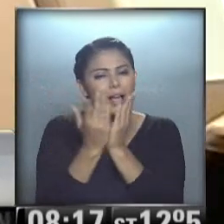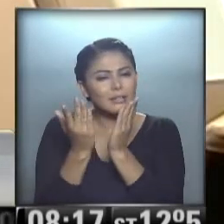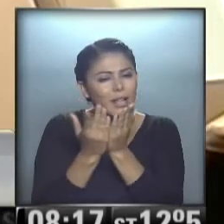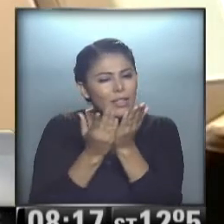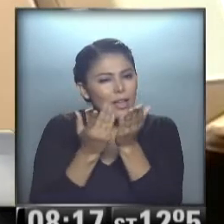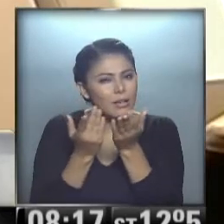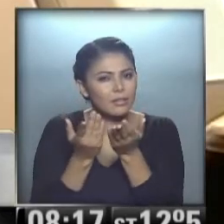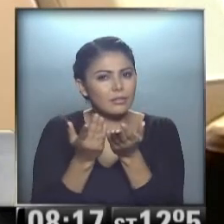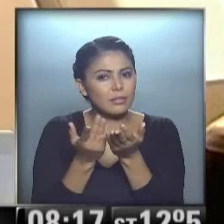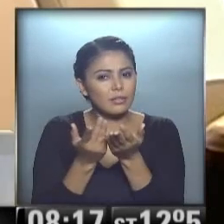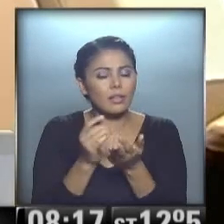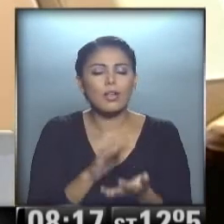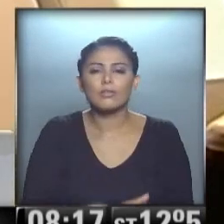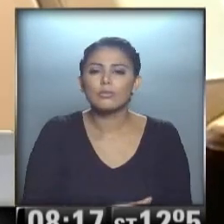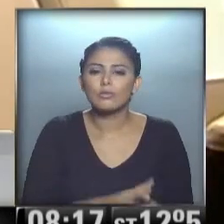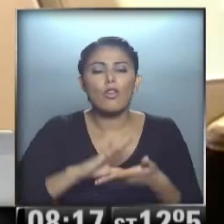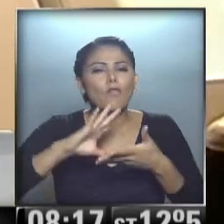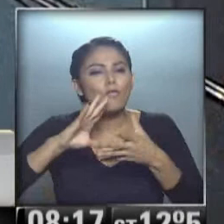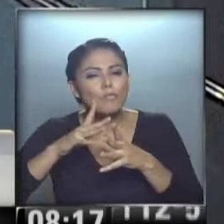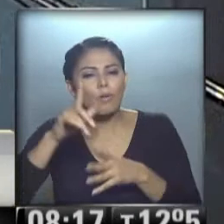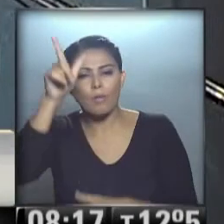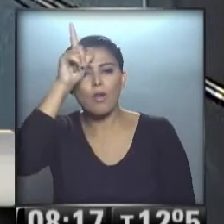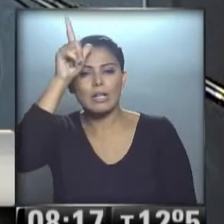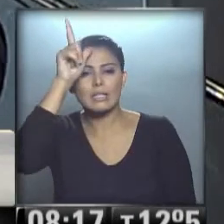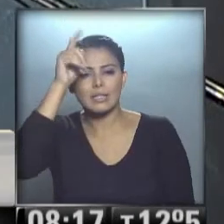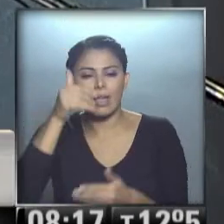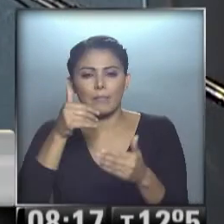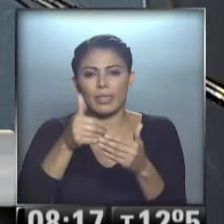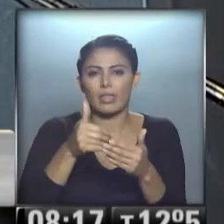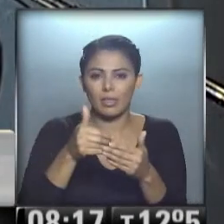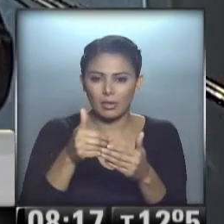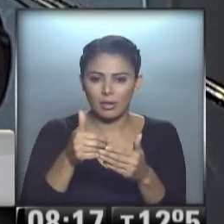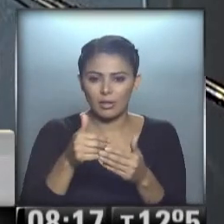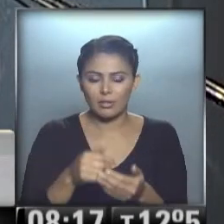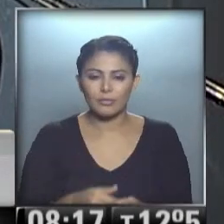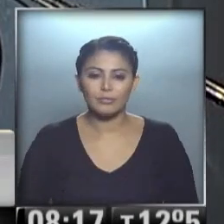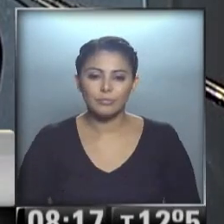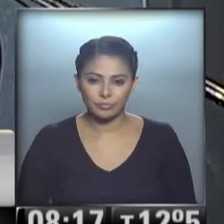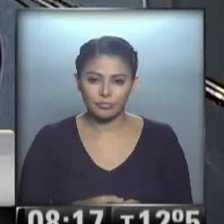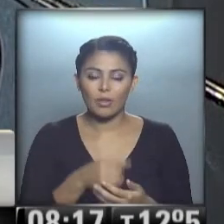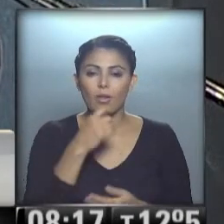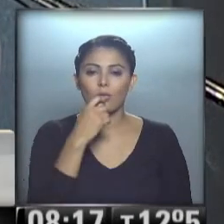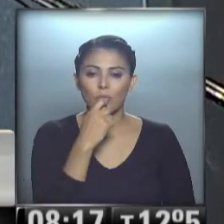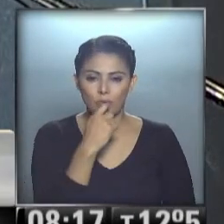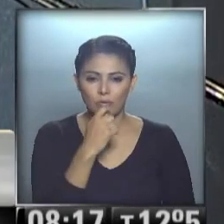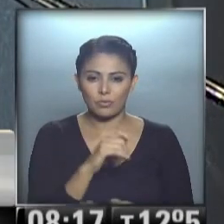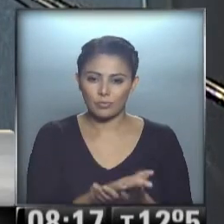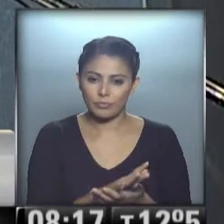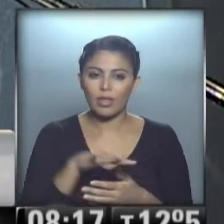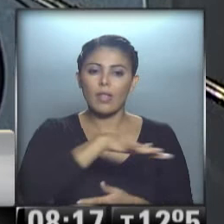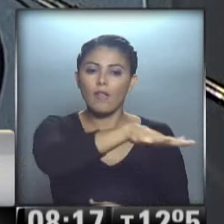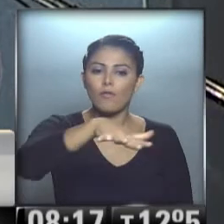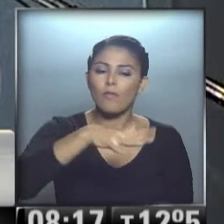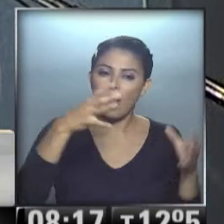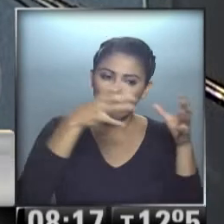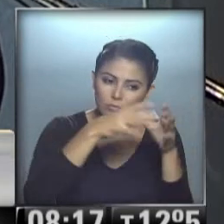con un modelo de policía de cercanía, desde el punto de vista de cobertura barrial,